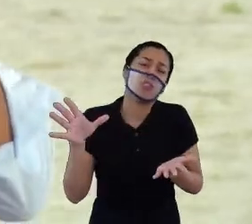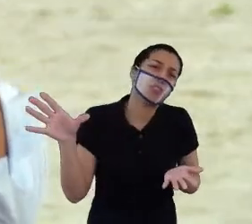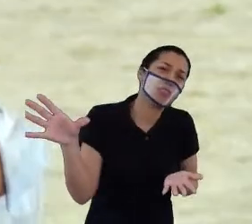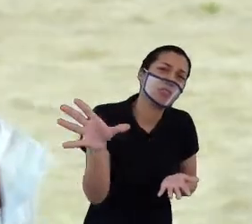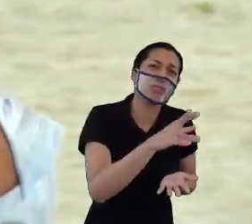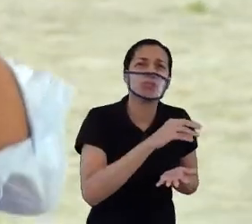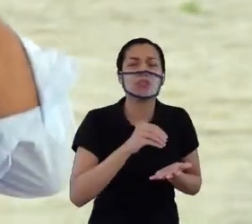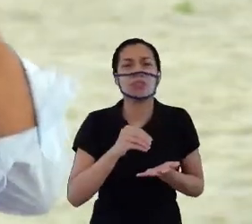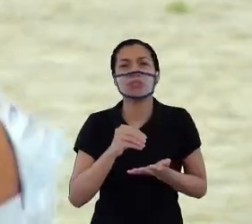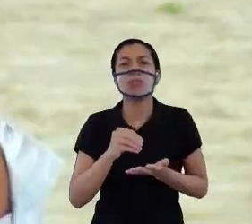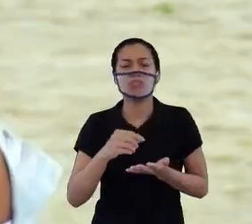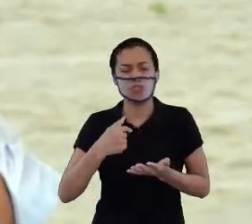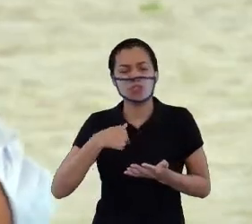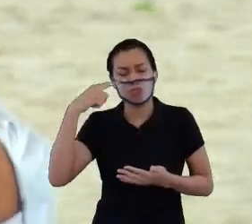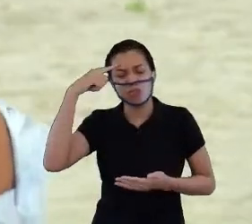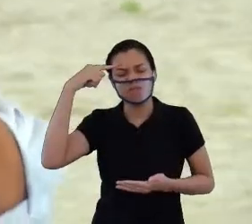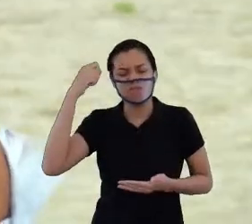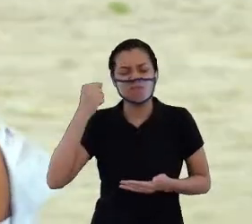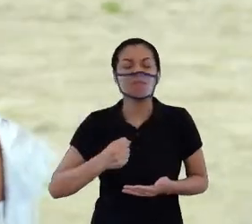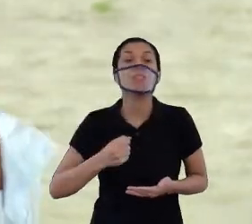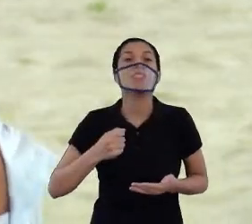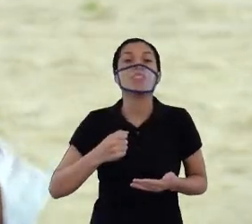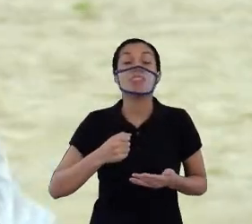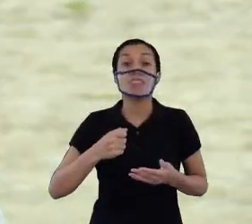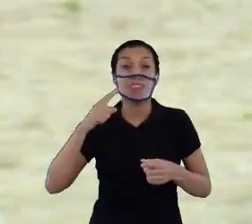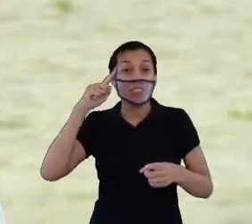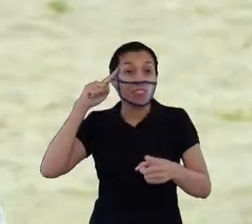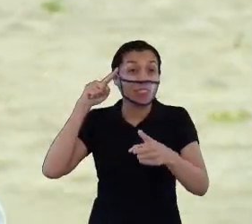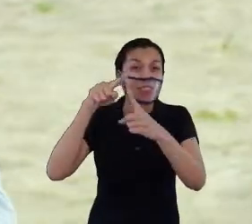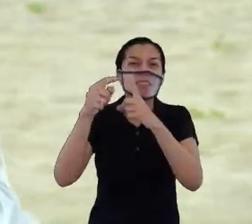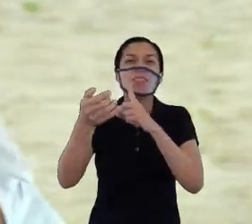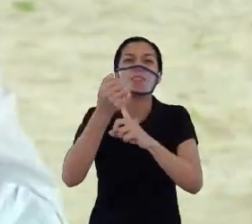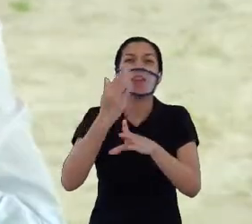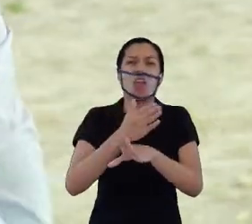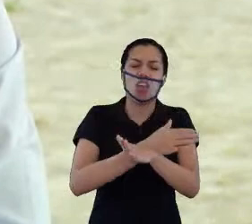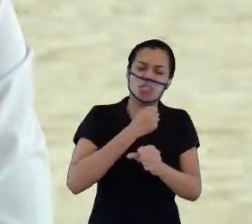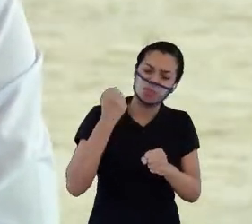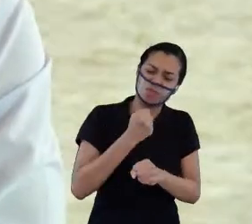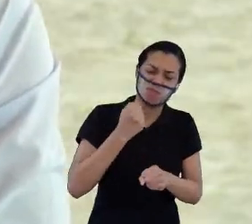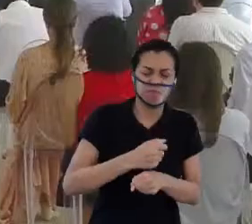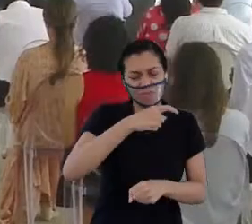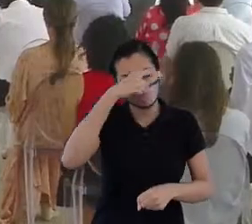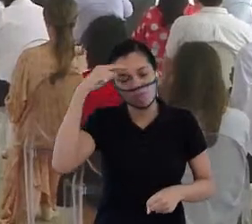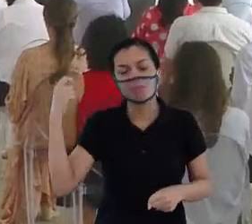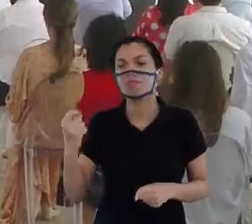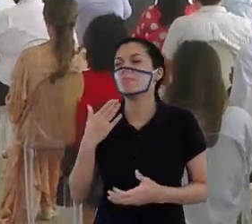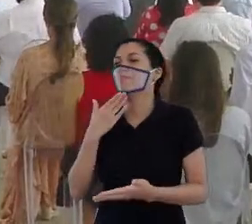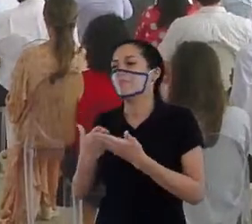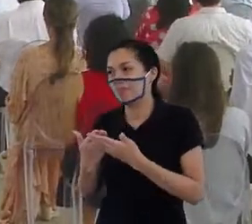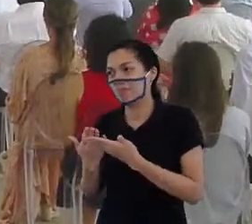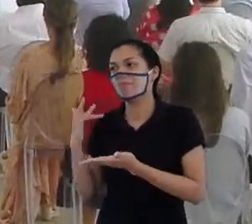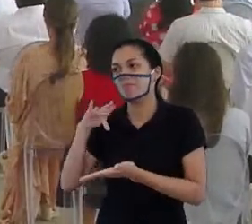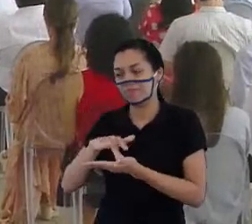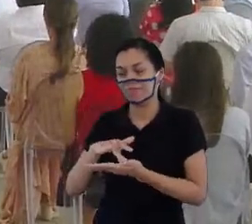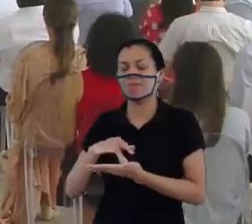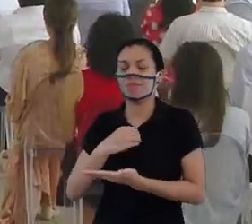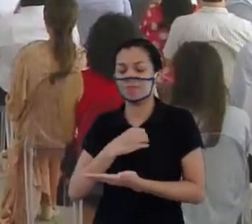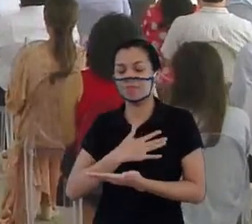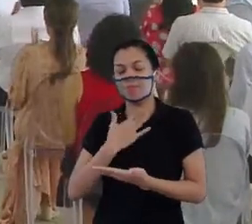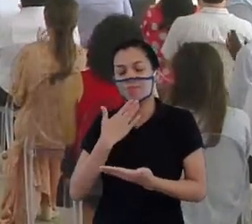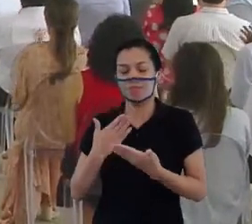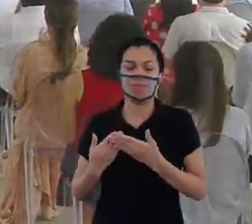creo firmemente que si trabajamos duro, los sueños los vamos a convertir en realidad. Elsa, Jaime, muchísimas gracias por darme la oportunidad.